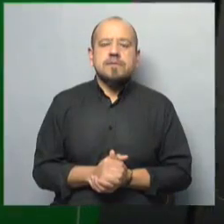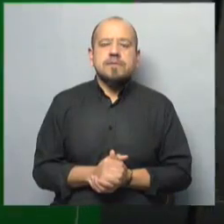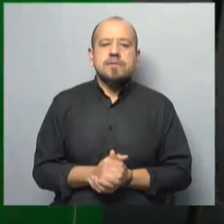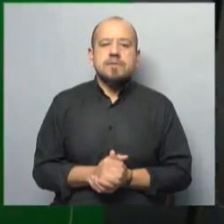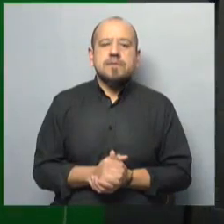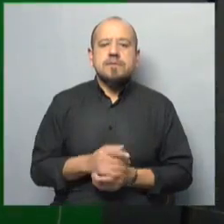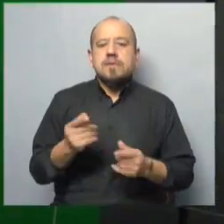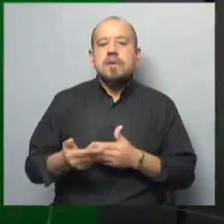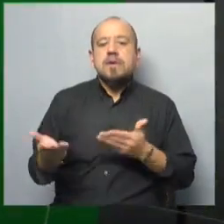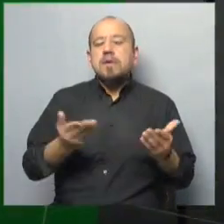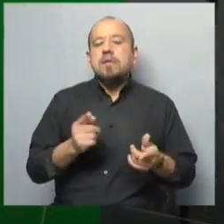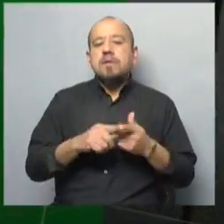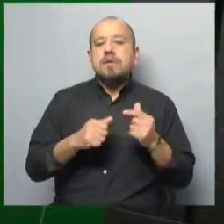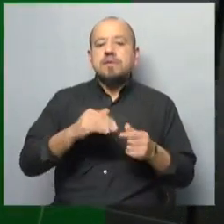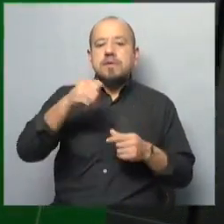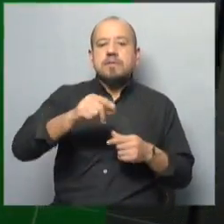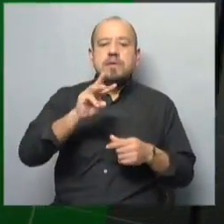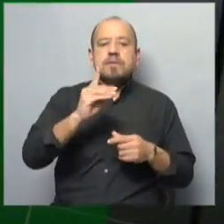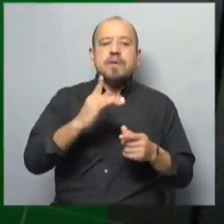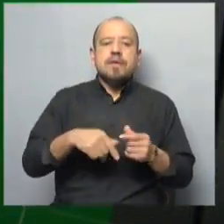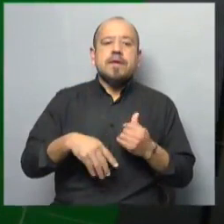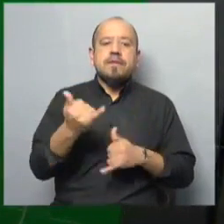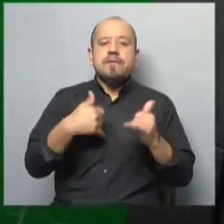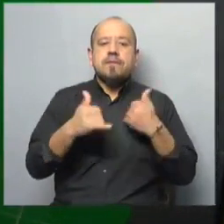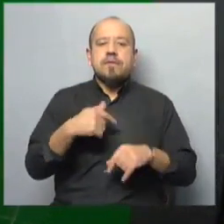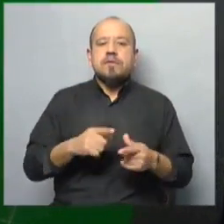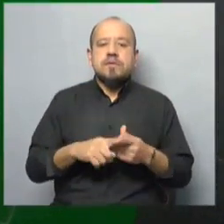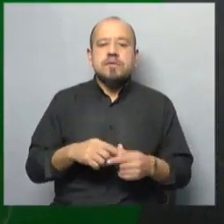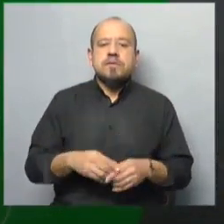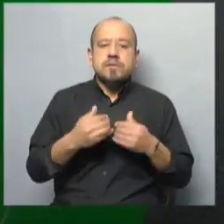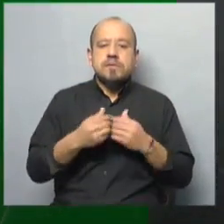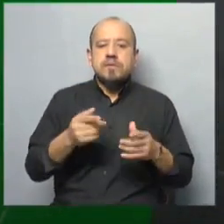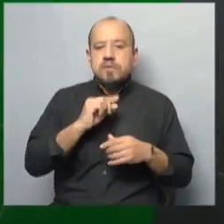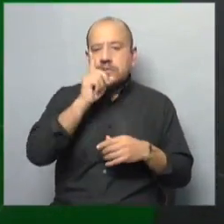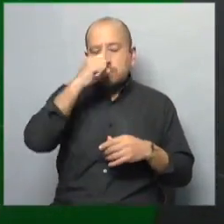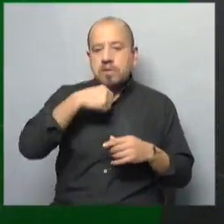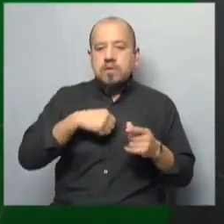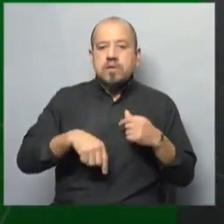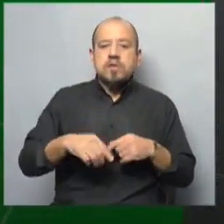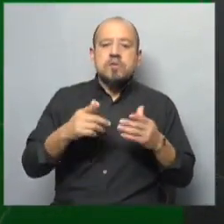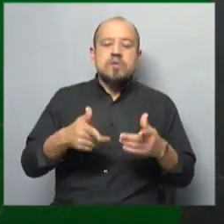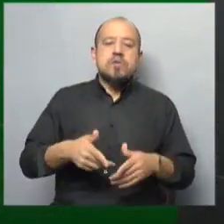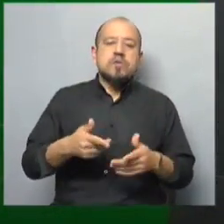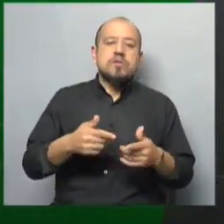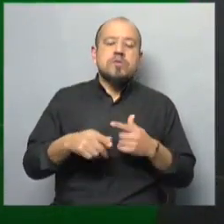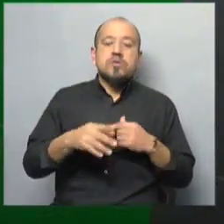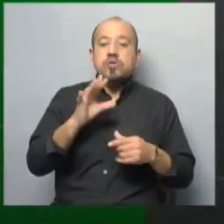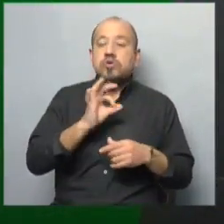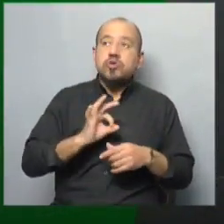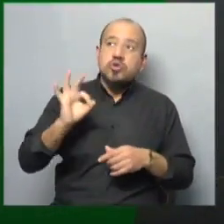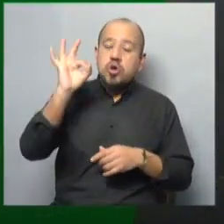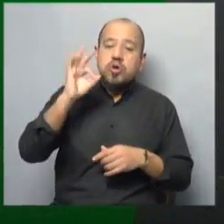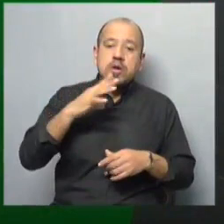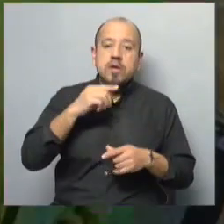¿Cómo están? Bienvenidas, bienvenidos a MBD Noticias. Comenzamos el informativo desde Montevideo en este mediodía soleado, que